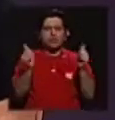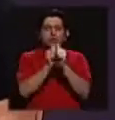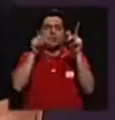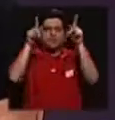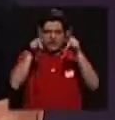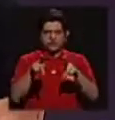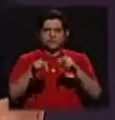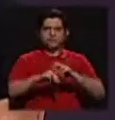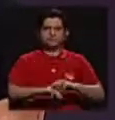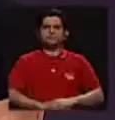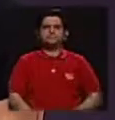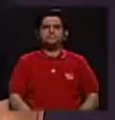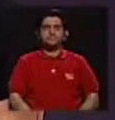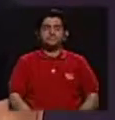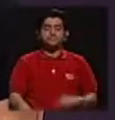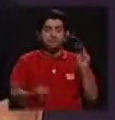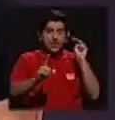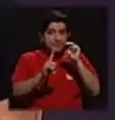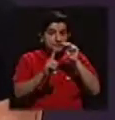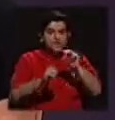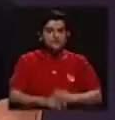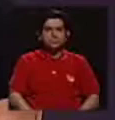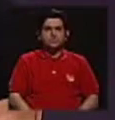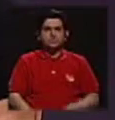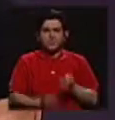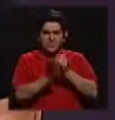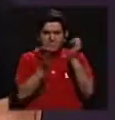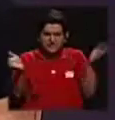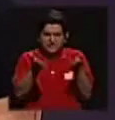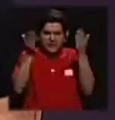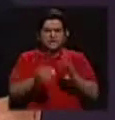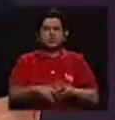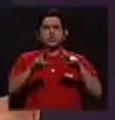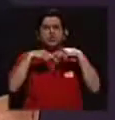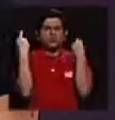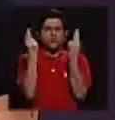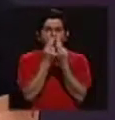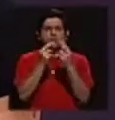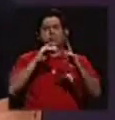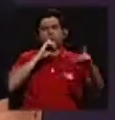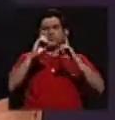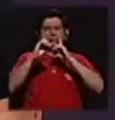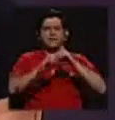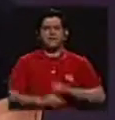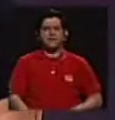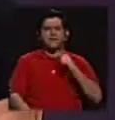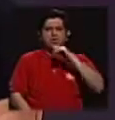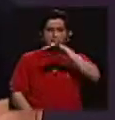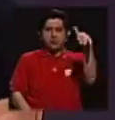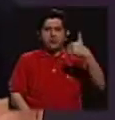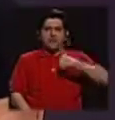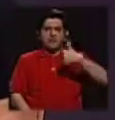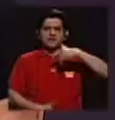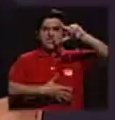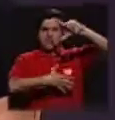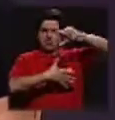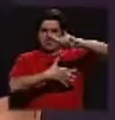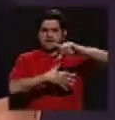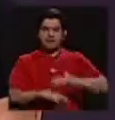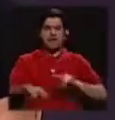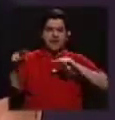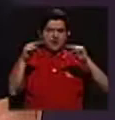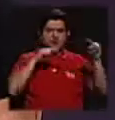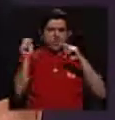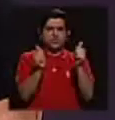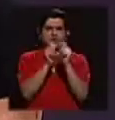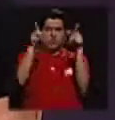de Personas, cuya misión es promover la investigación, el encuentro y el diálogo sobre la realidad latinoamericana sobre trata